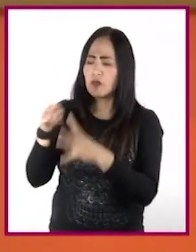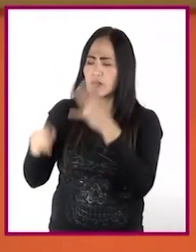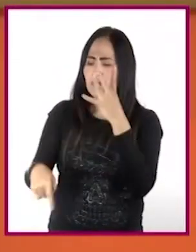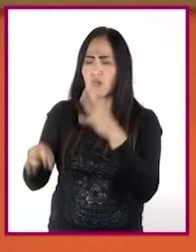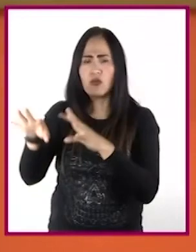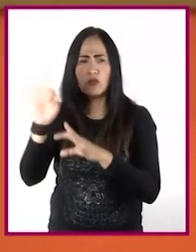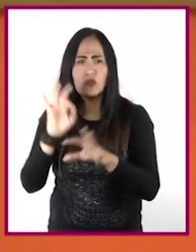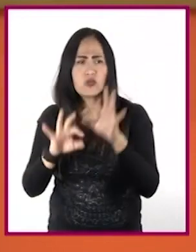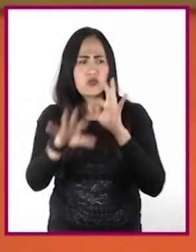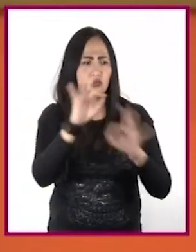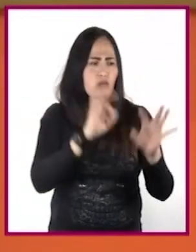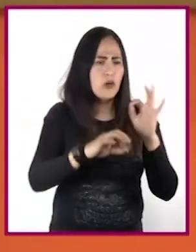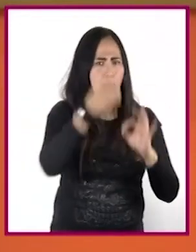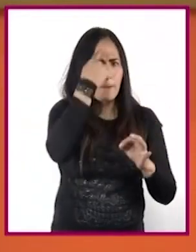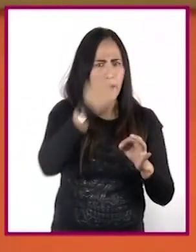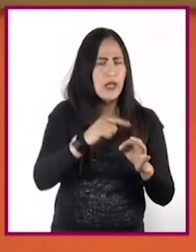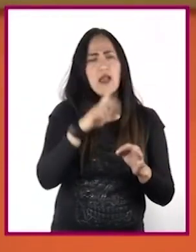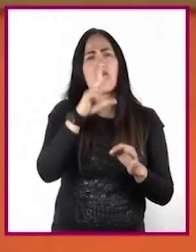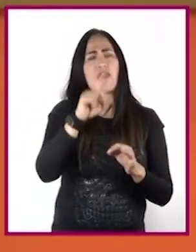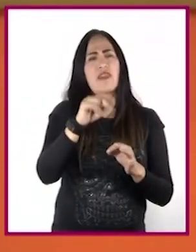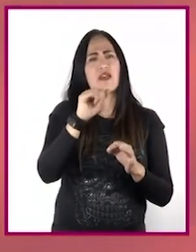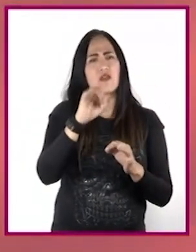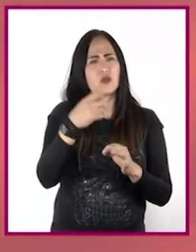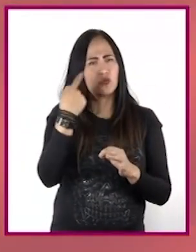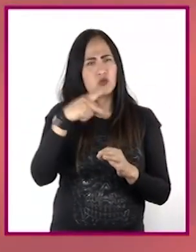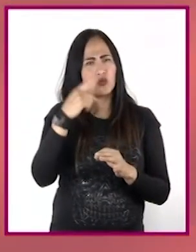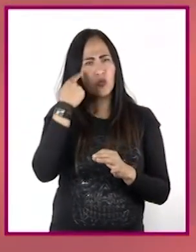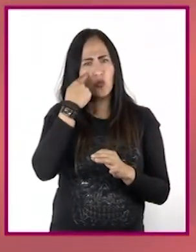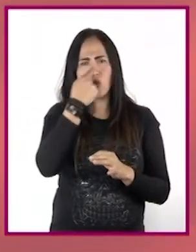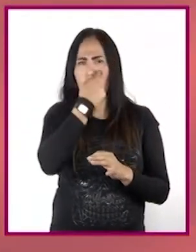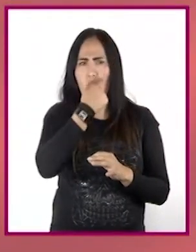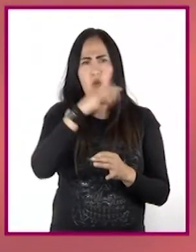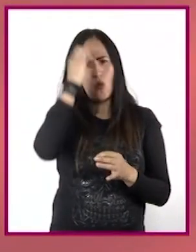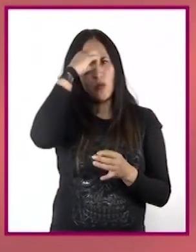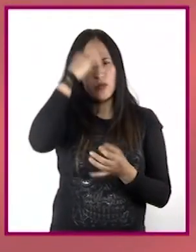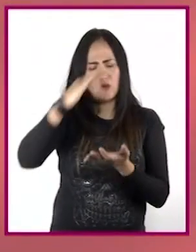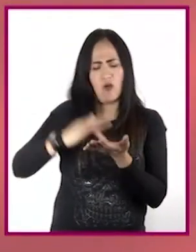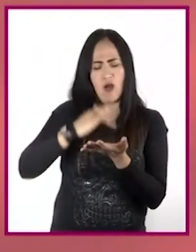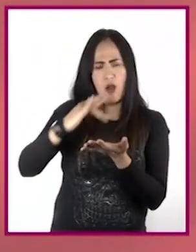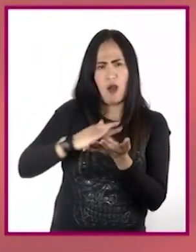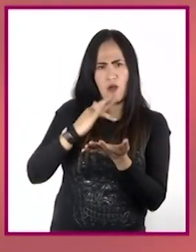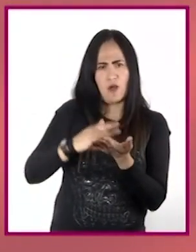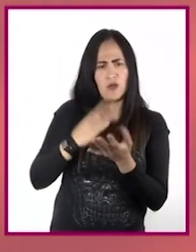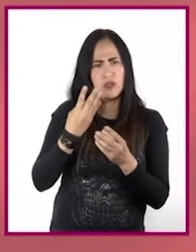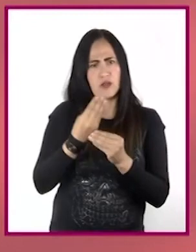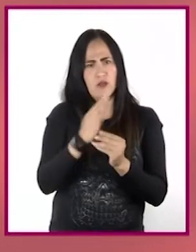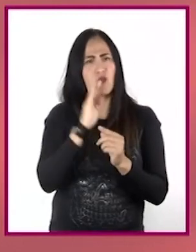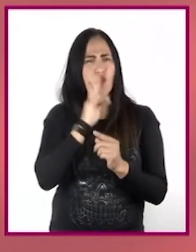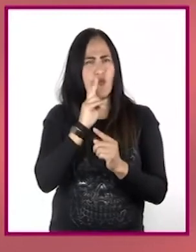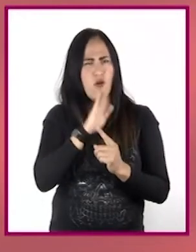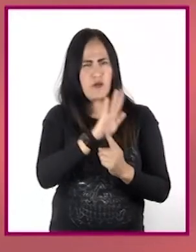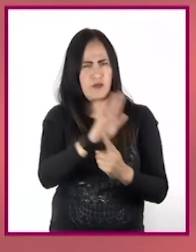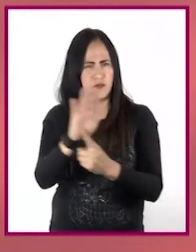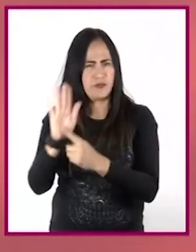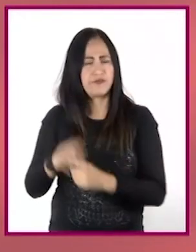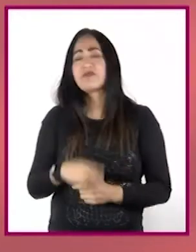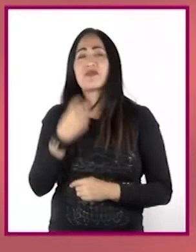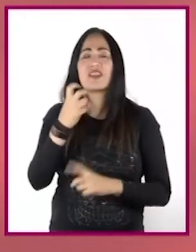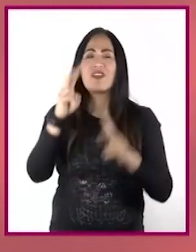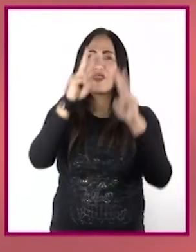para apoyar sus argumentos y puntos de vista. Creo que elegir temas es un ejercicio de gusto y